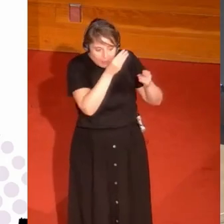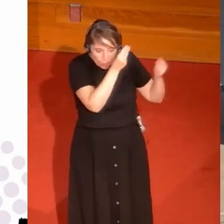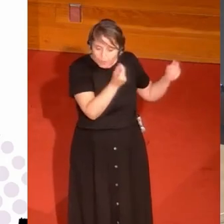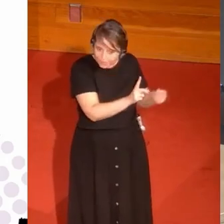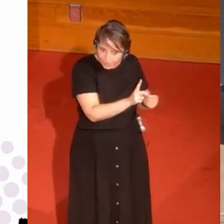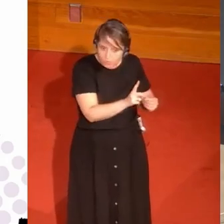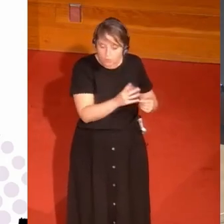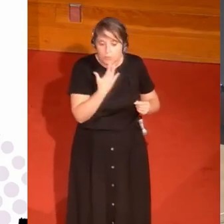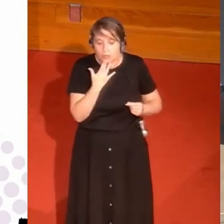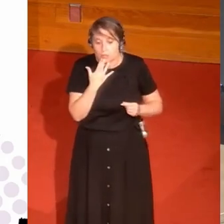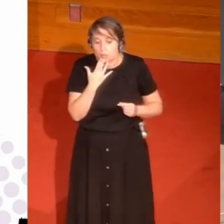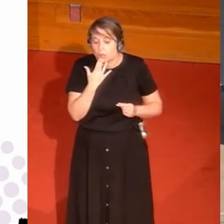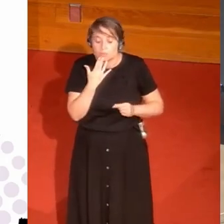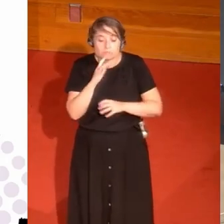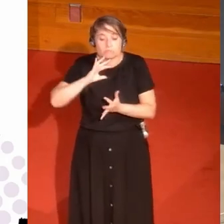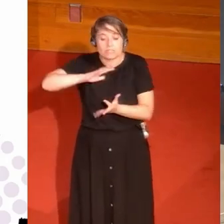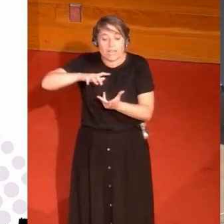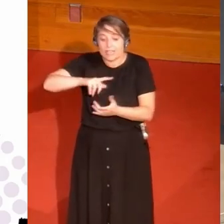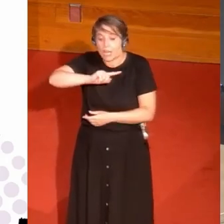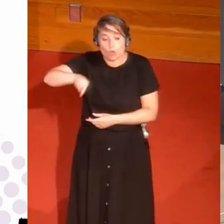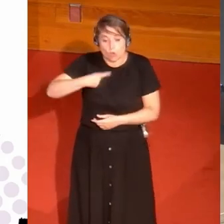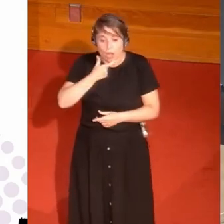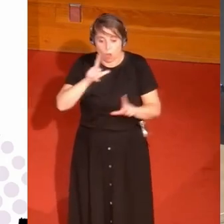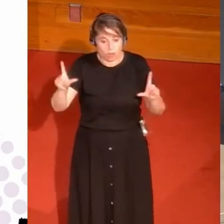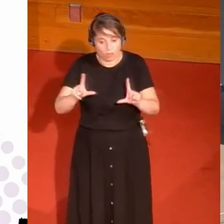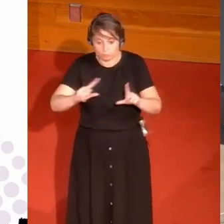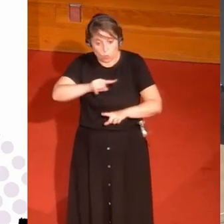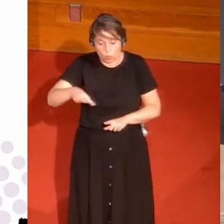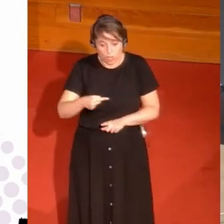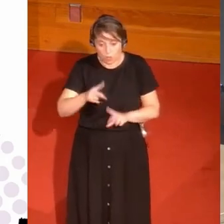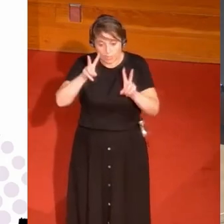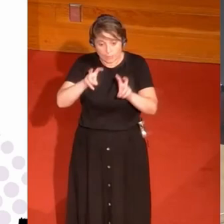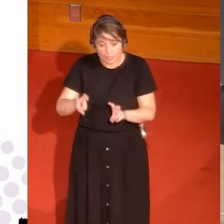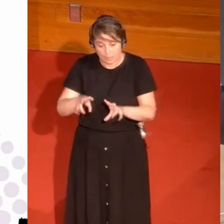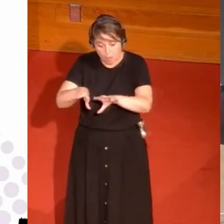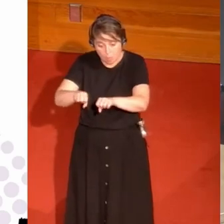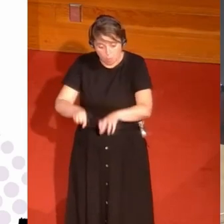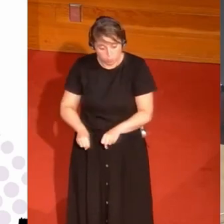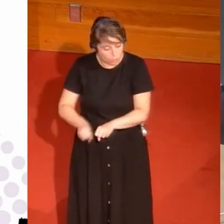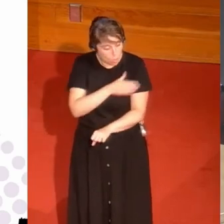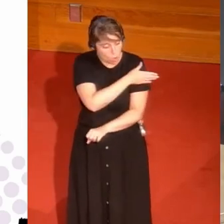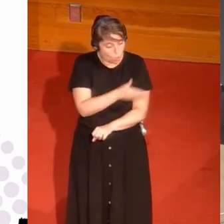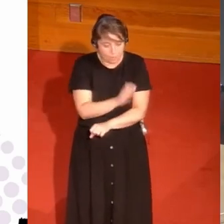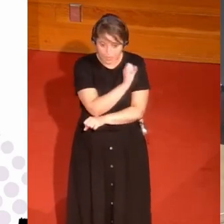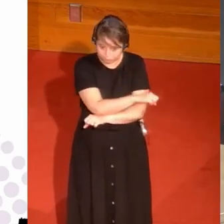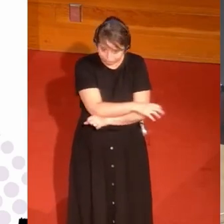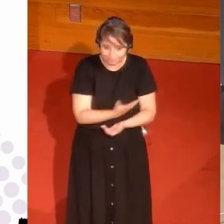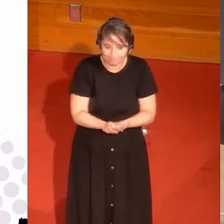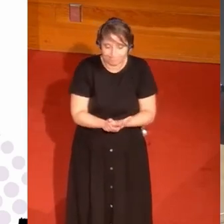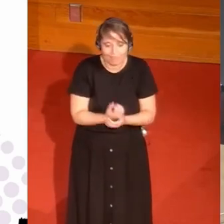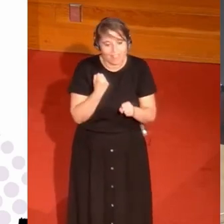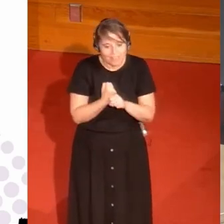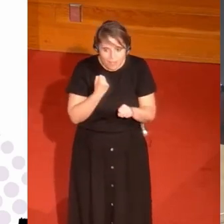hay una hay un telediario de una hora y hay que y hay temas del día que que que lo acaparan entonces Bueno hay que seguir haciendo ese